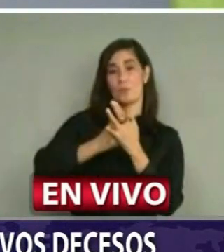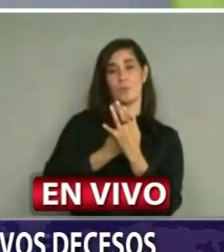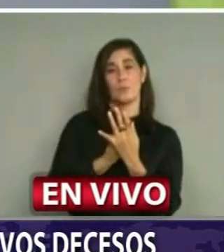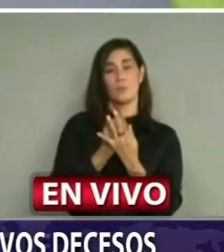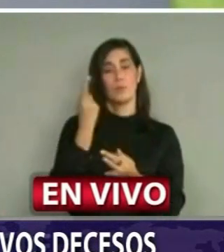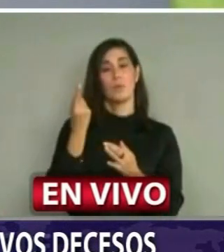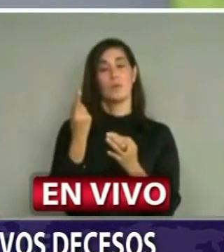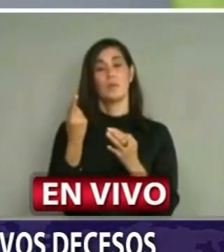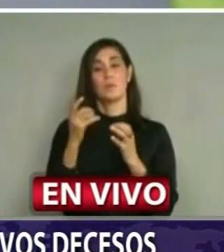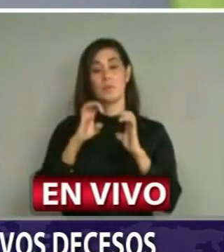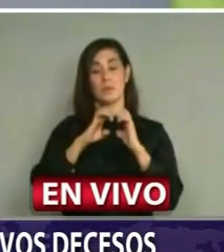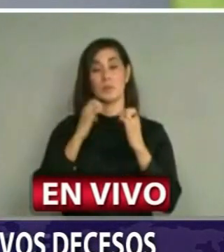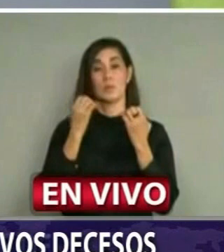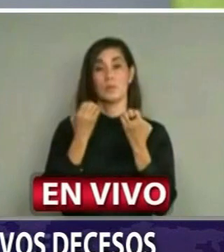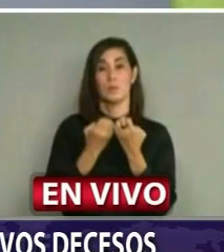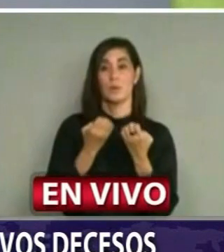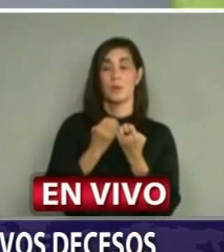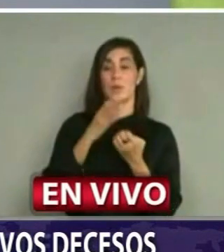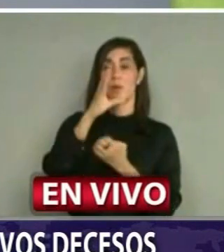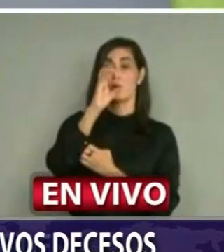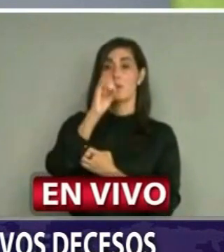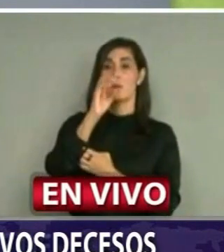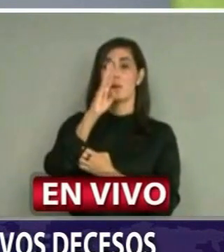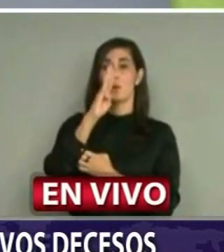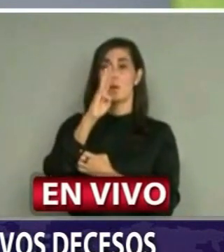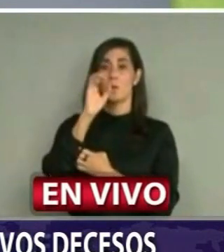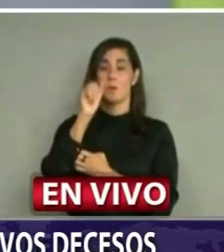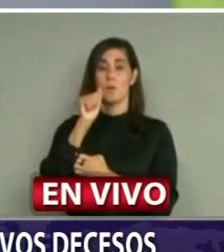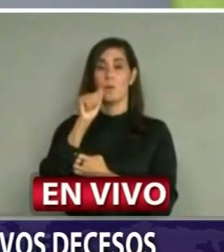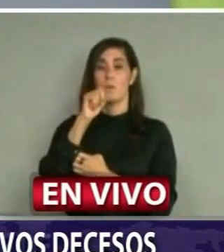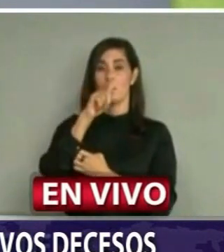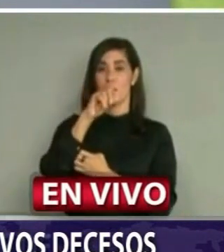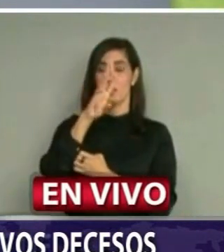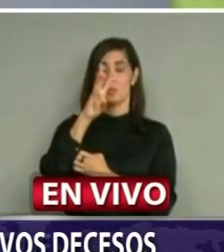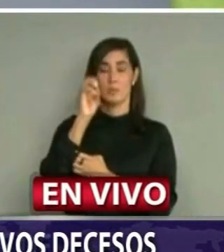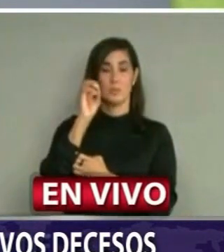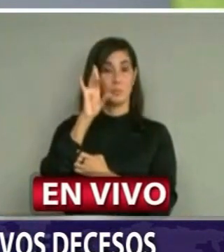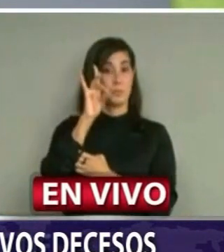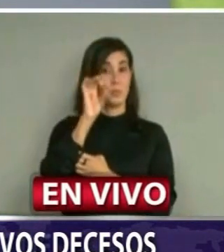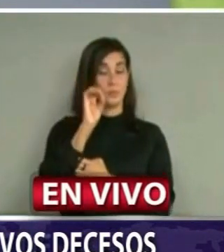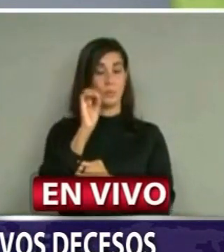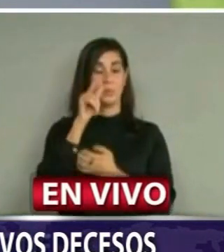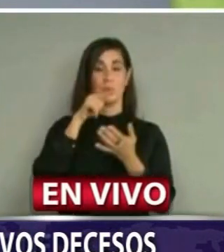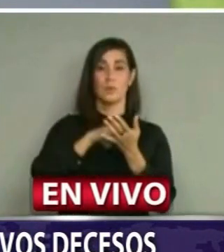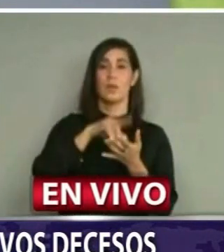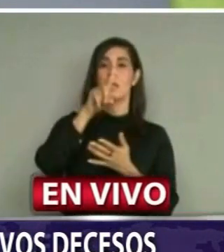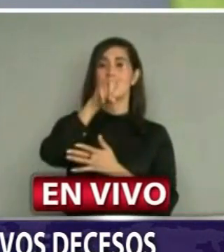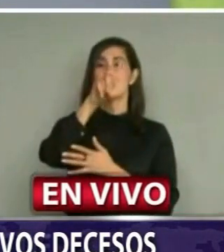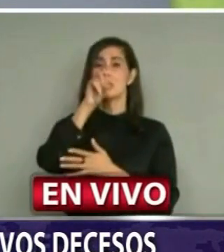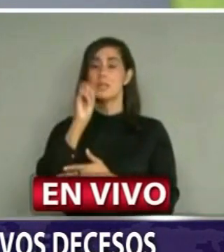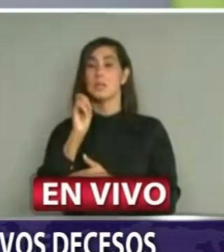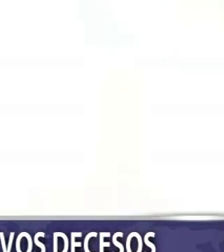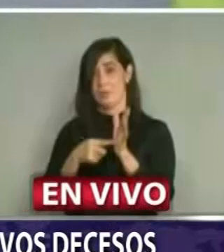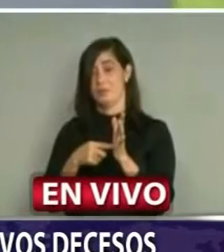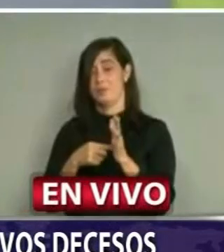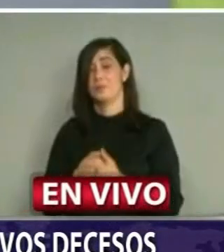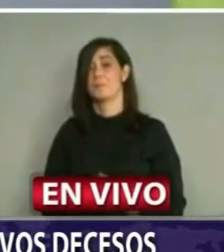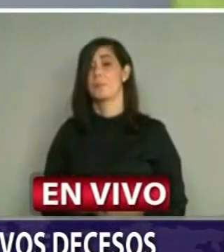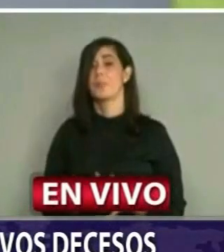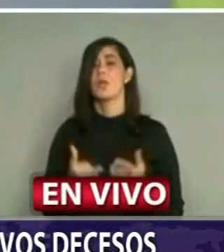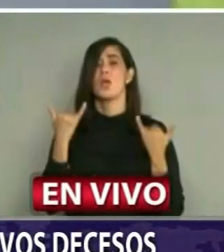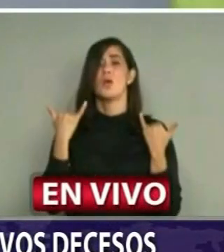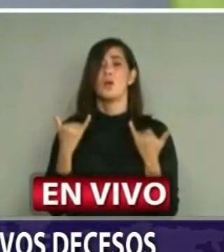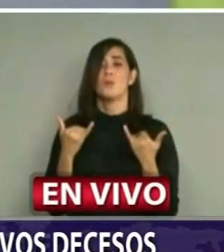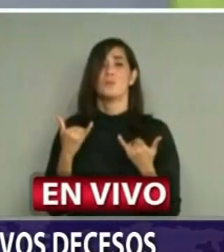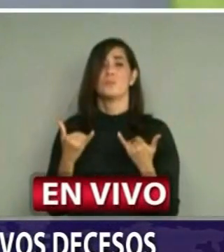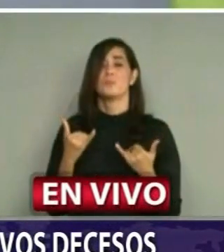equipo COVA 6.800 con una capacidad de 192 pruebas cada 3 horas. Hoy